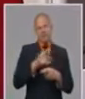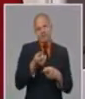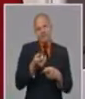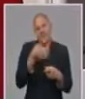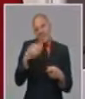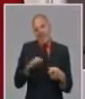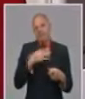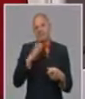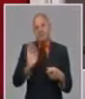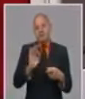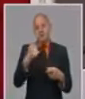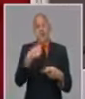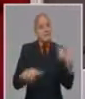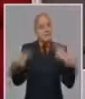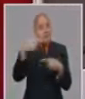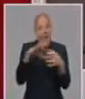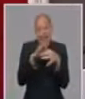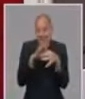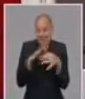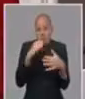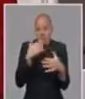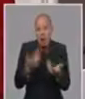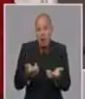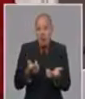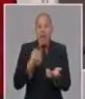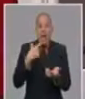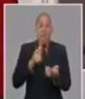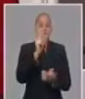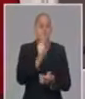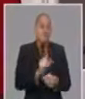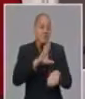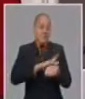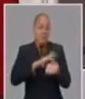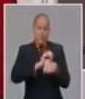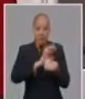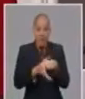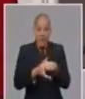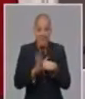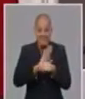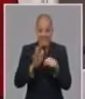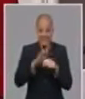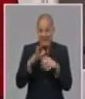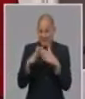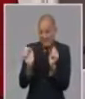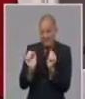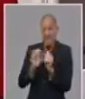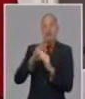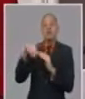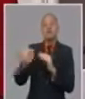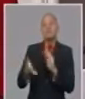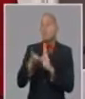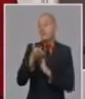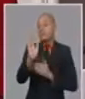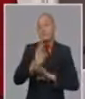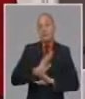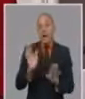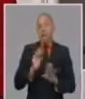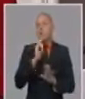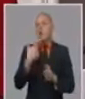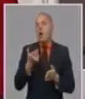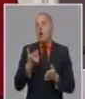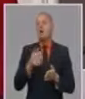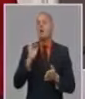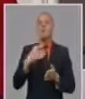principales secuelas o alguna de las principales manifestaciones persistentes en cualquiera de las variantes es todo lo que pudiera quedar de